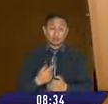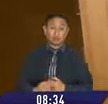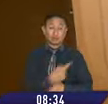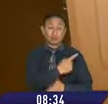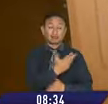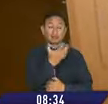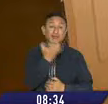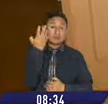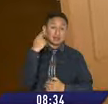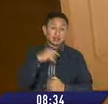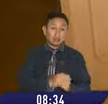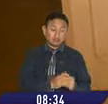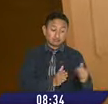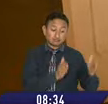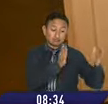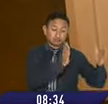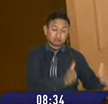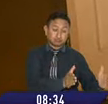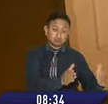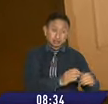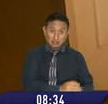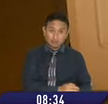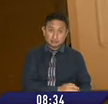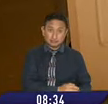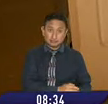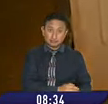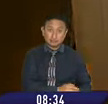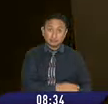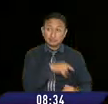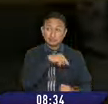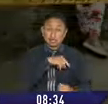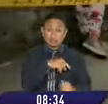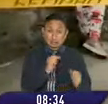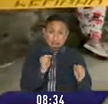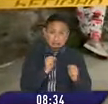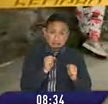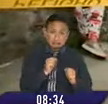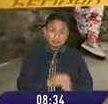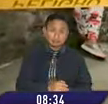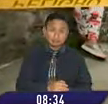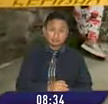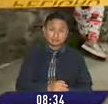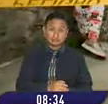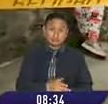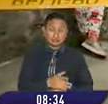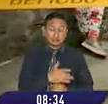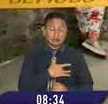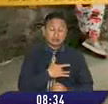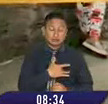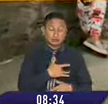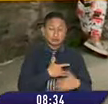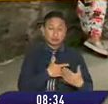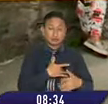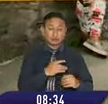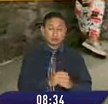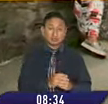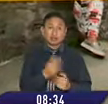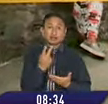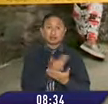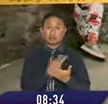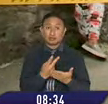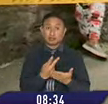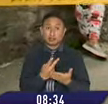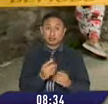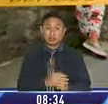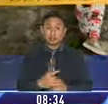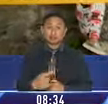de 15 días en una esquina del cuarto donde se cobijan del sol y frío. Un hecho bastante doloroso. Hace aproximadamente 2 semanas